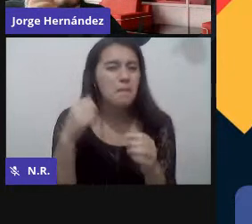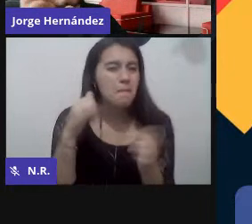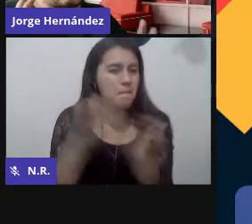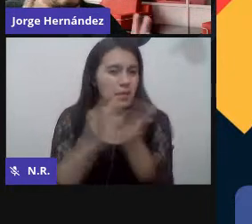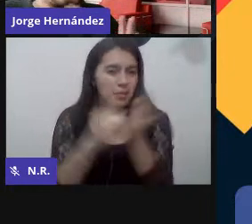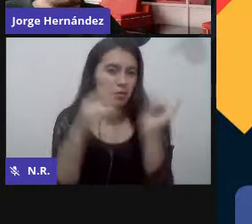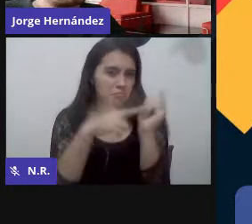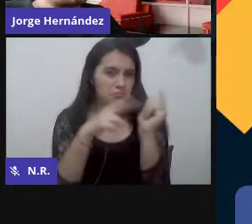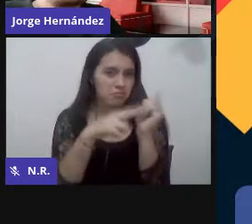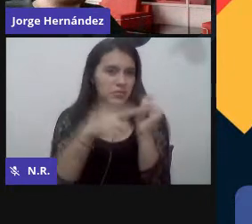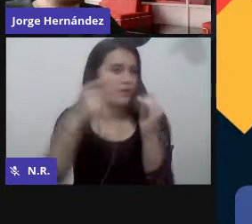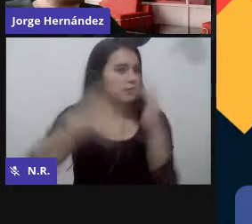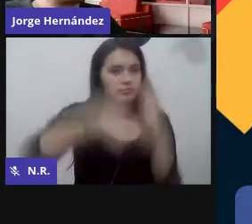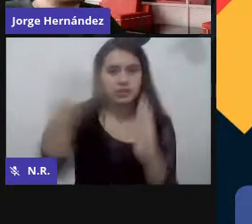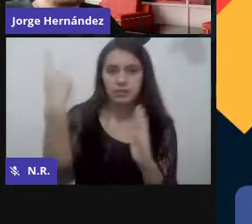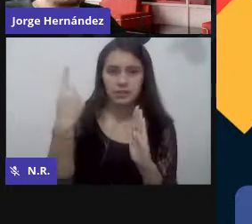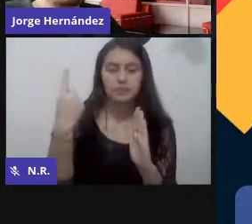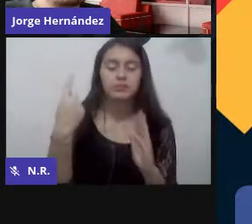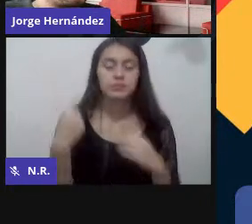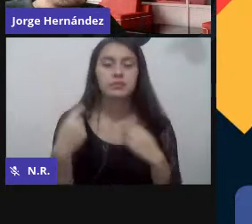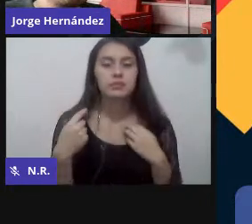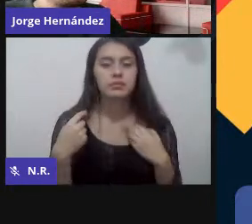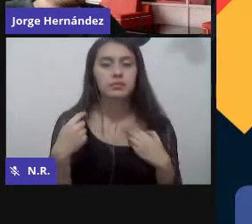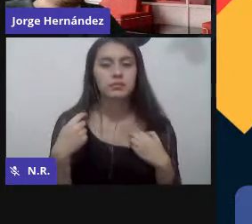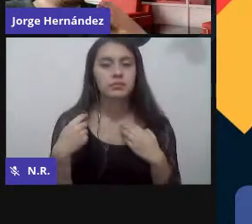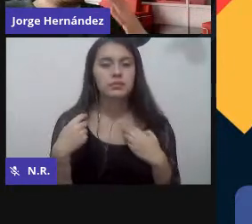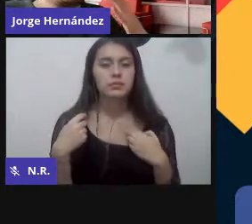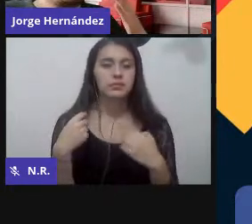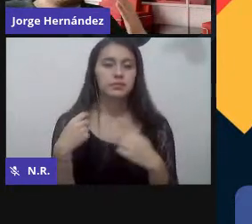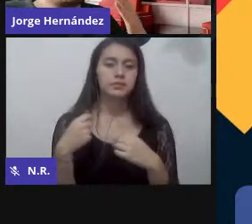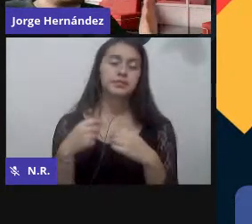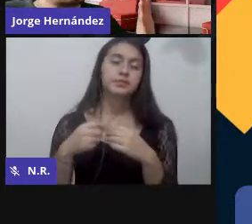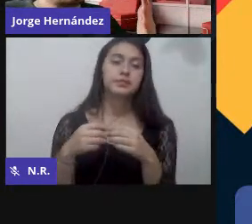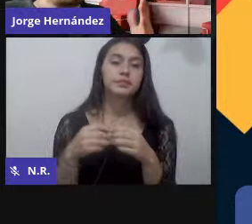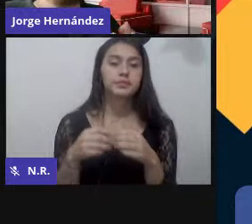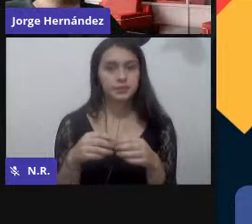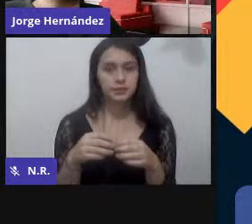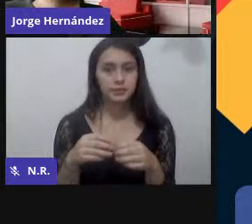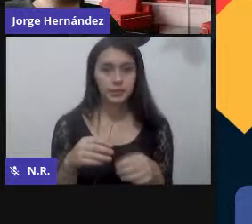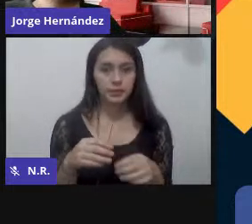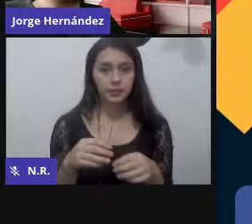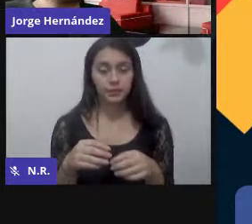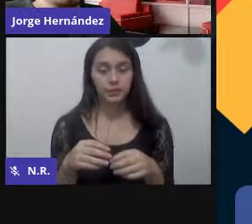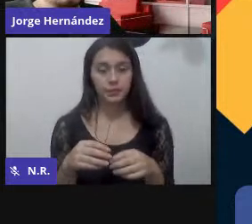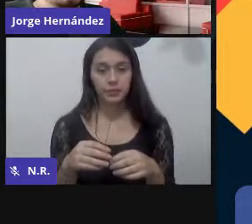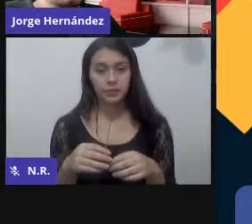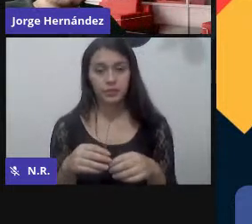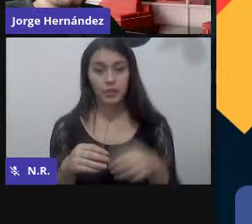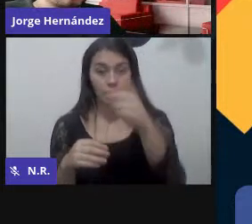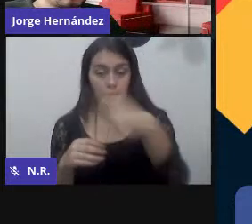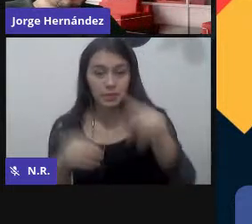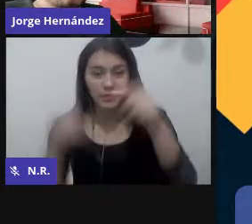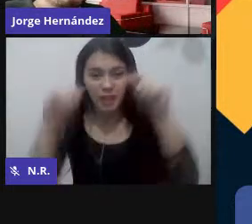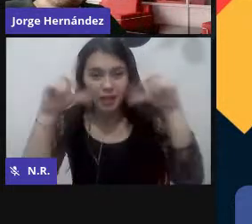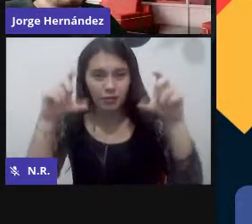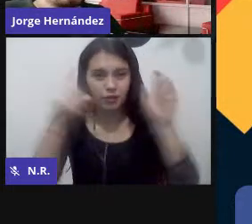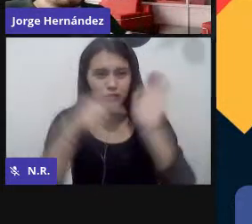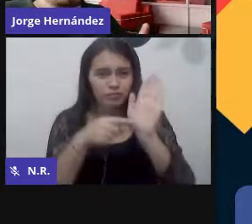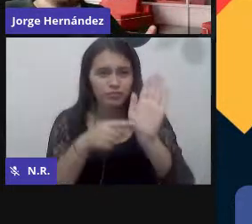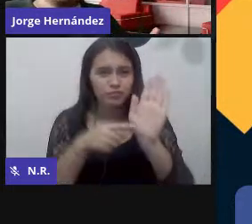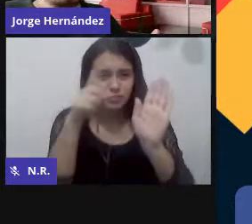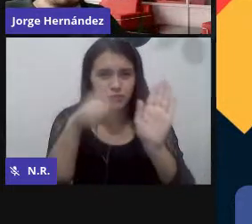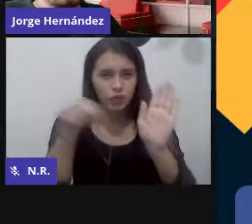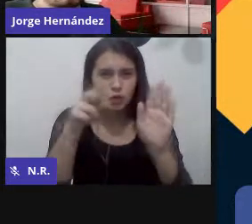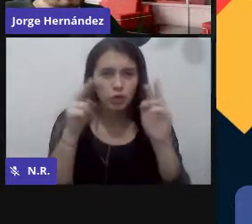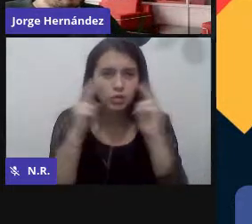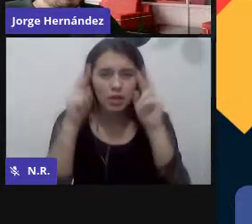es transmitir directamente desde su celular o computador. En este caso, en esta imagen que ustedes ven ahí, van a ser